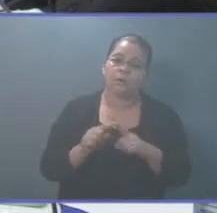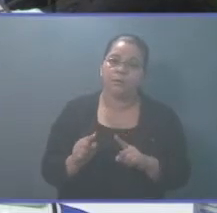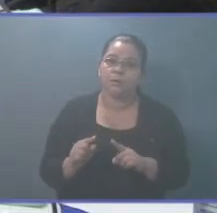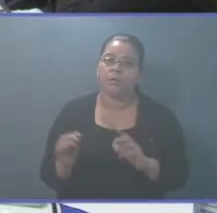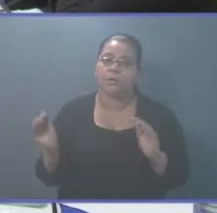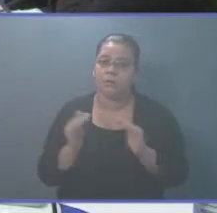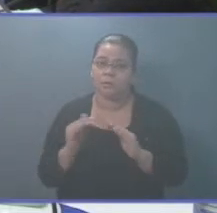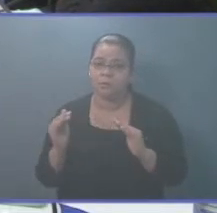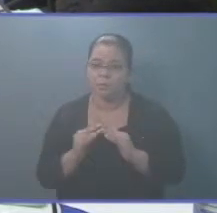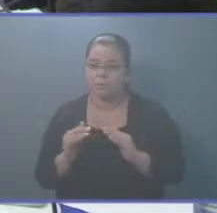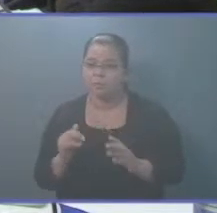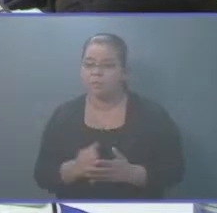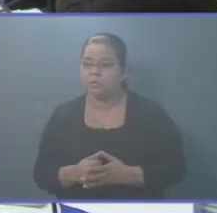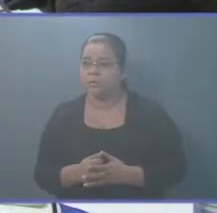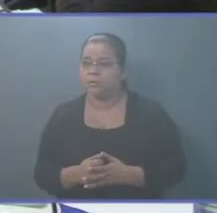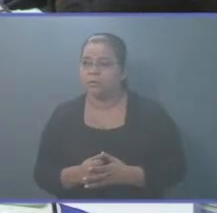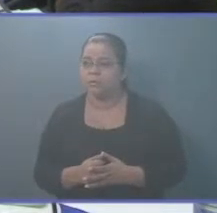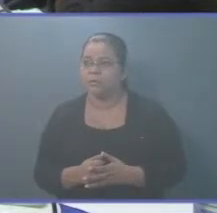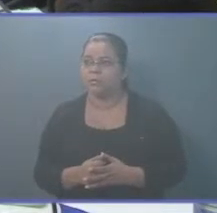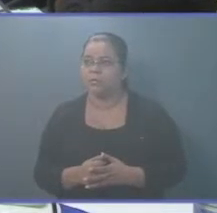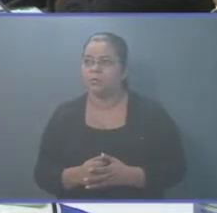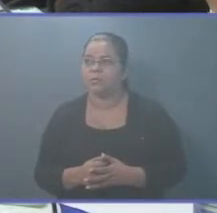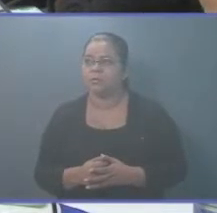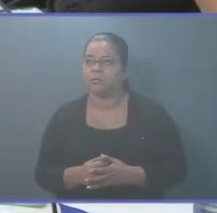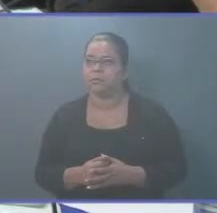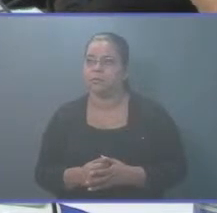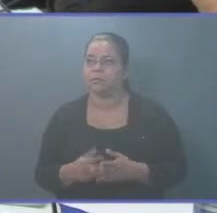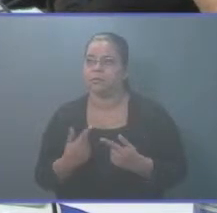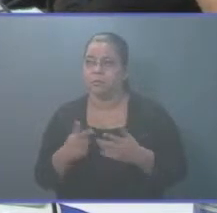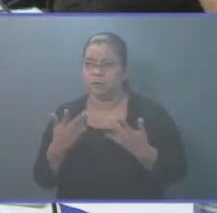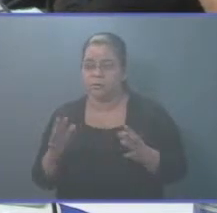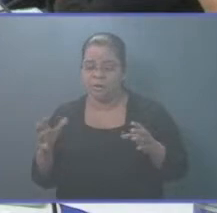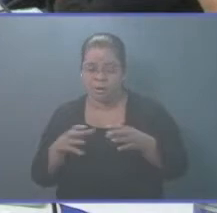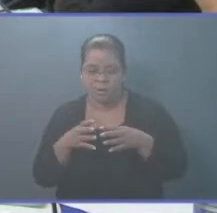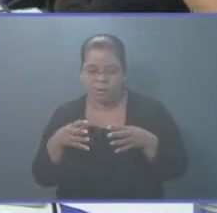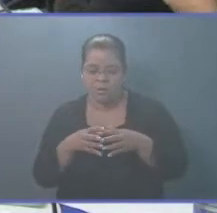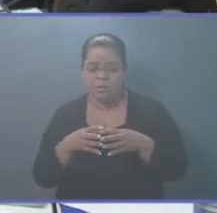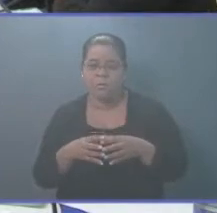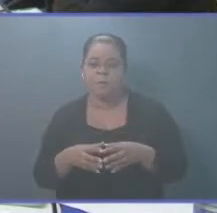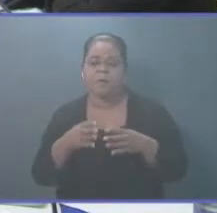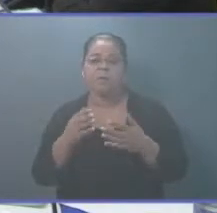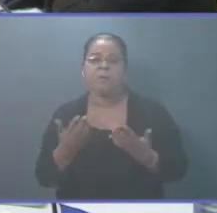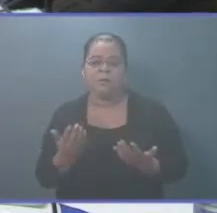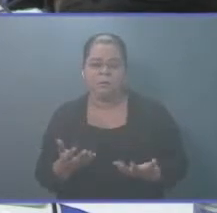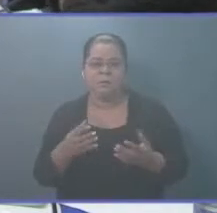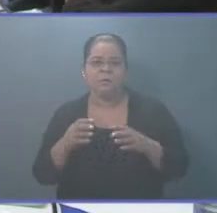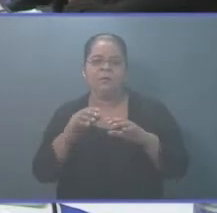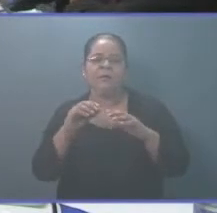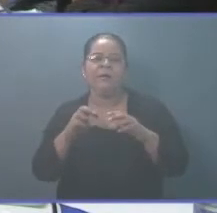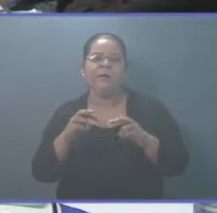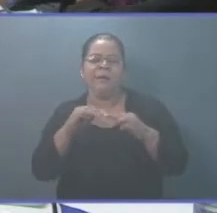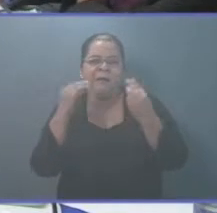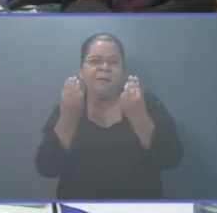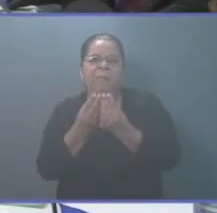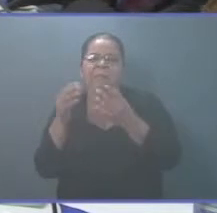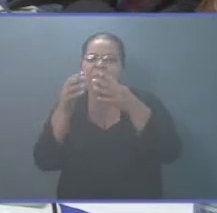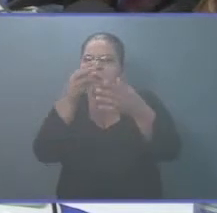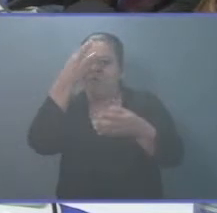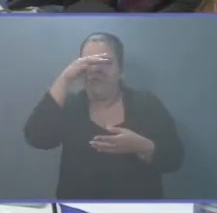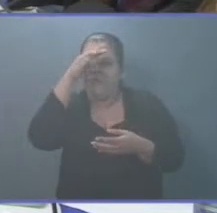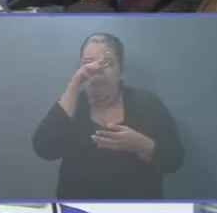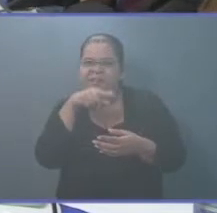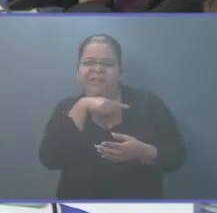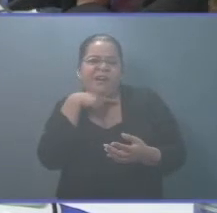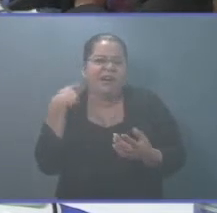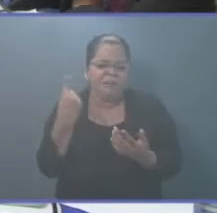también la cuestión de las bandas narcotraficantes que asesinan, por una